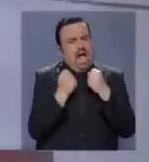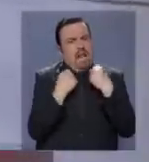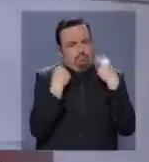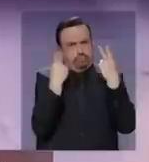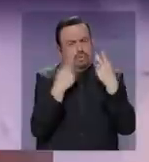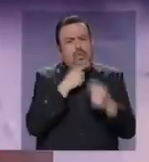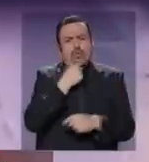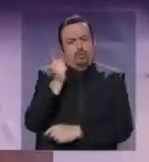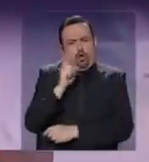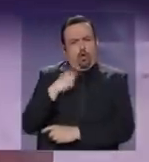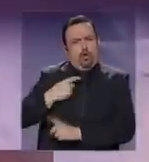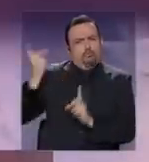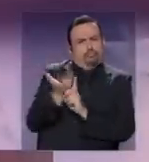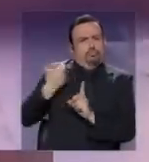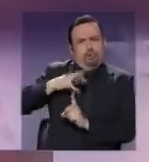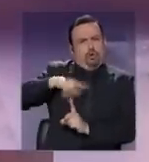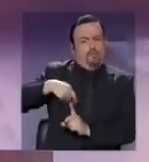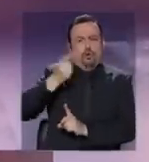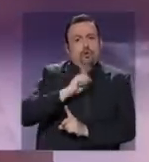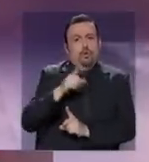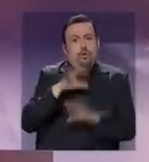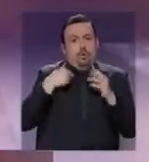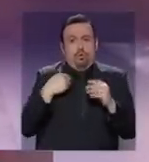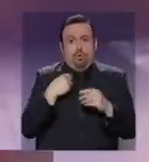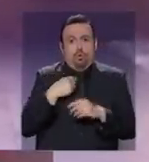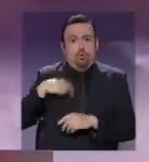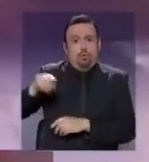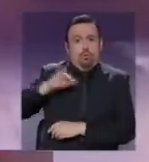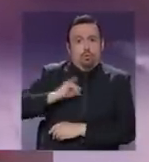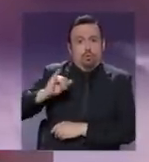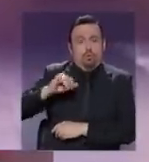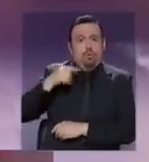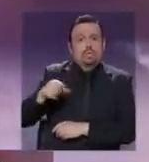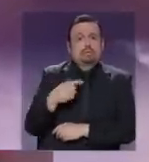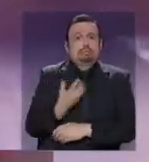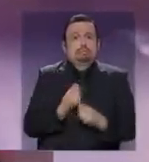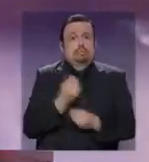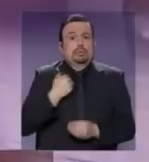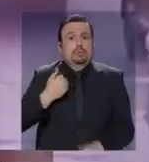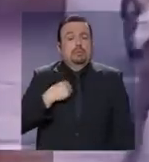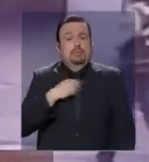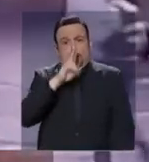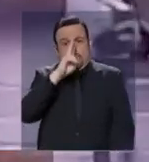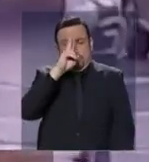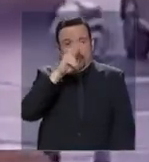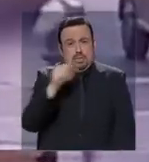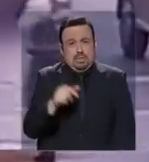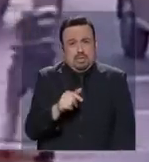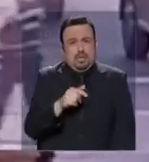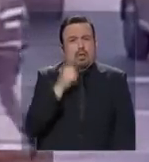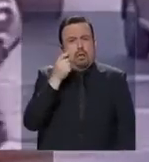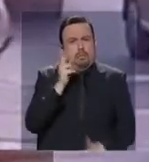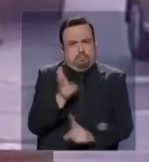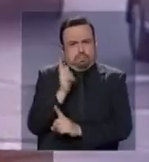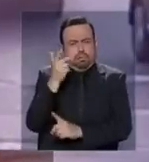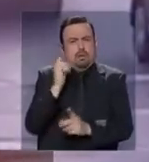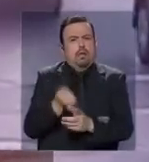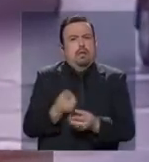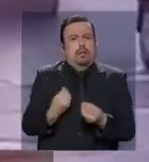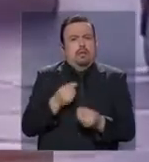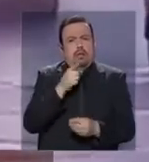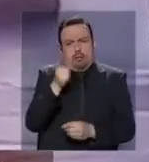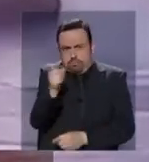opone resistencia al robo, ya que luego, al verse en igualdad con el delincuente, este temerario ciudadano peruano apunta al asaltante entregándolo